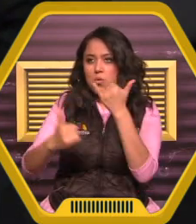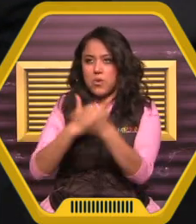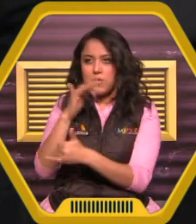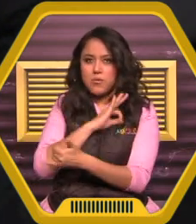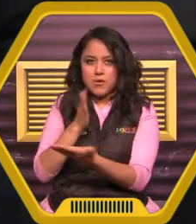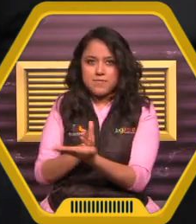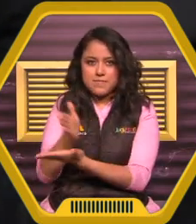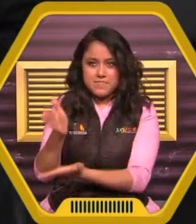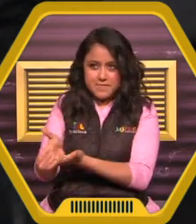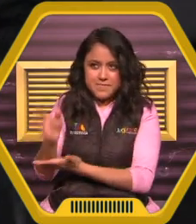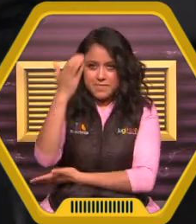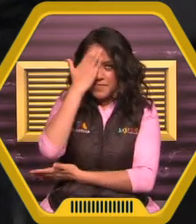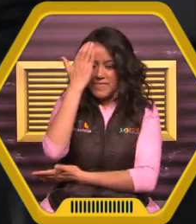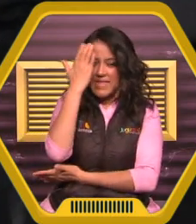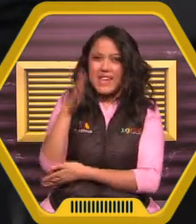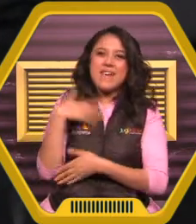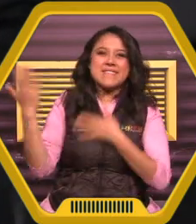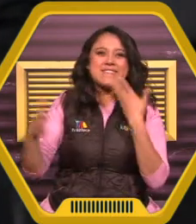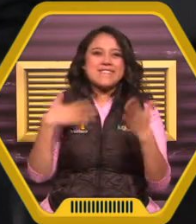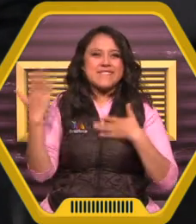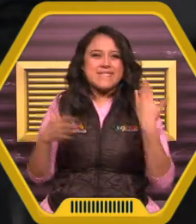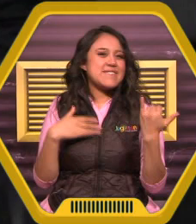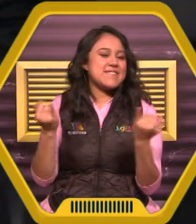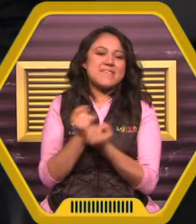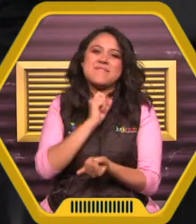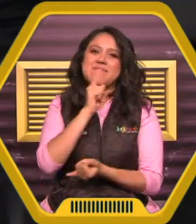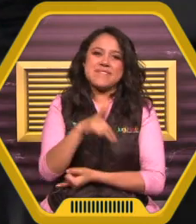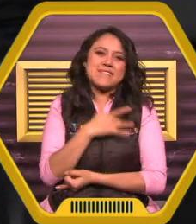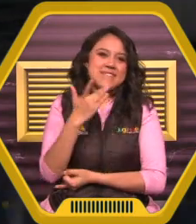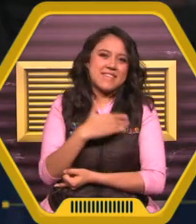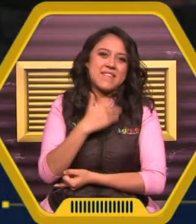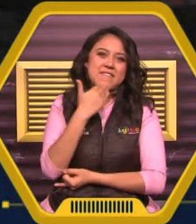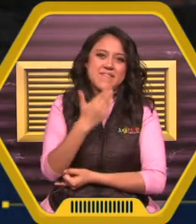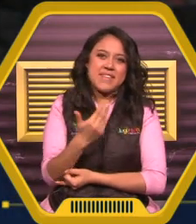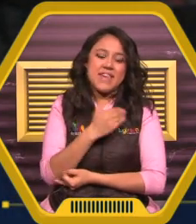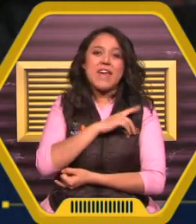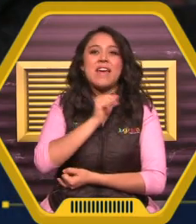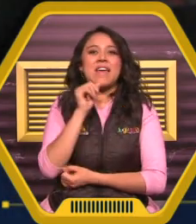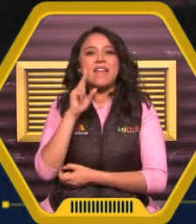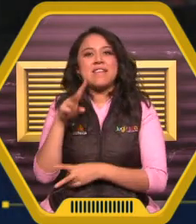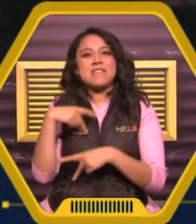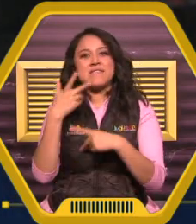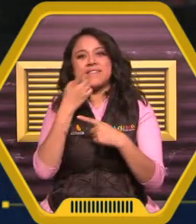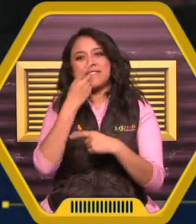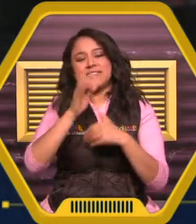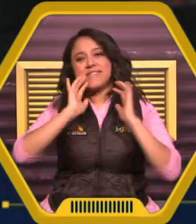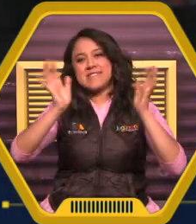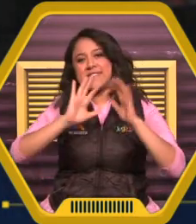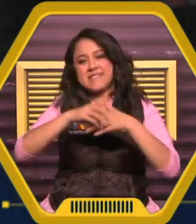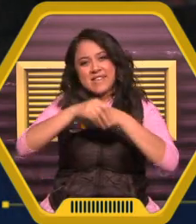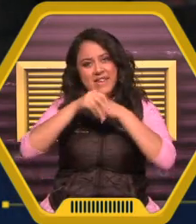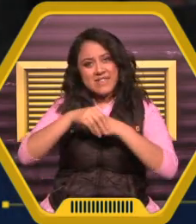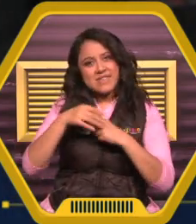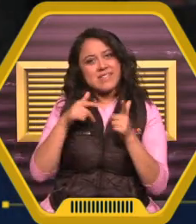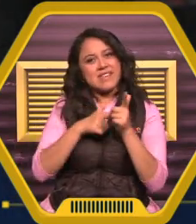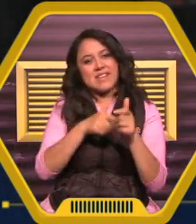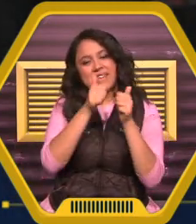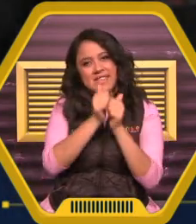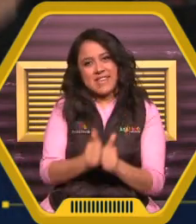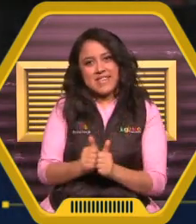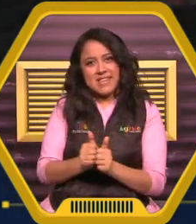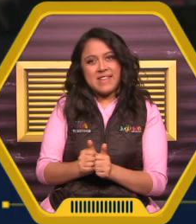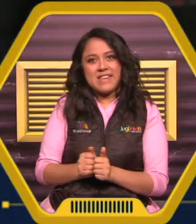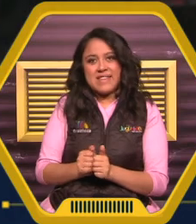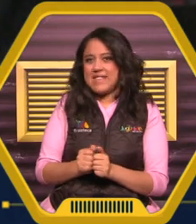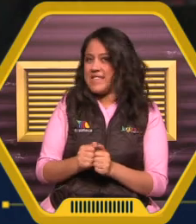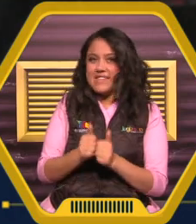dense una vuelta, se van a divertir como chiquitos, así como yo estoy aquí. Chicos, regresamos al foro. Saludos, yo me quedo aquí un ratito, ¿no?